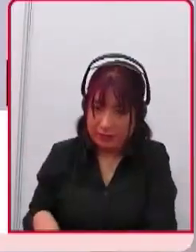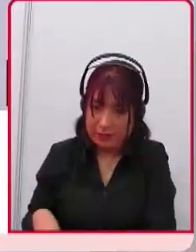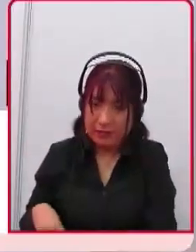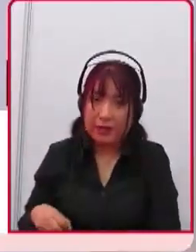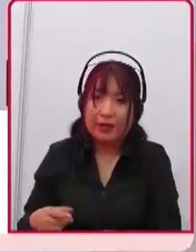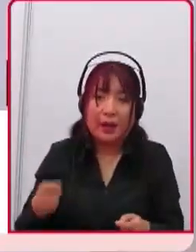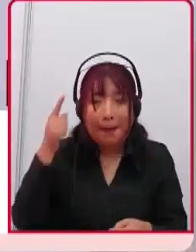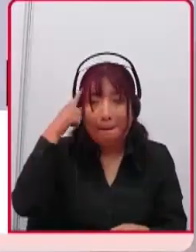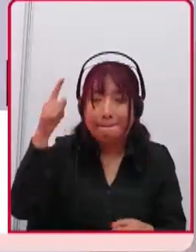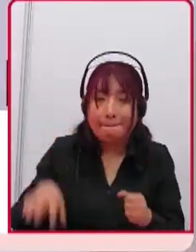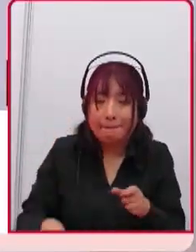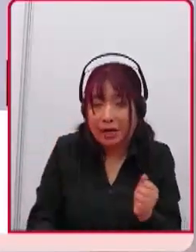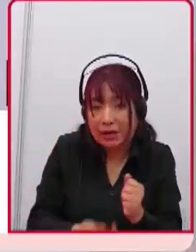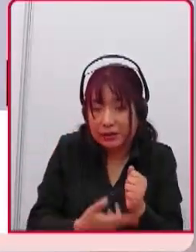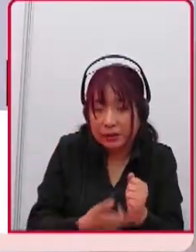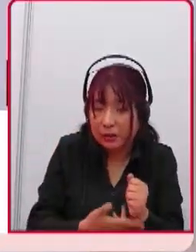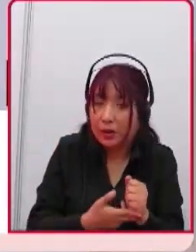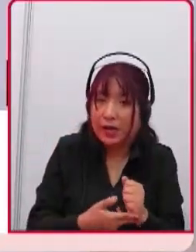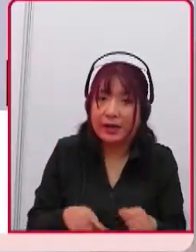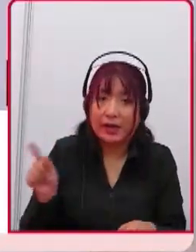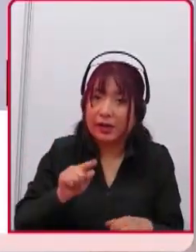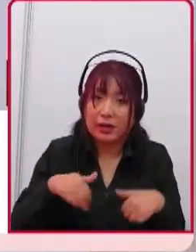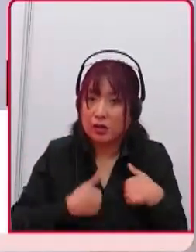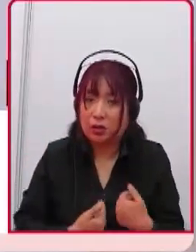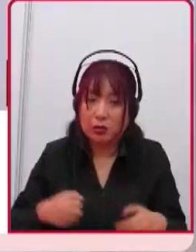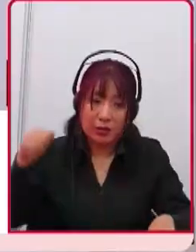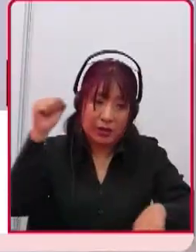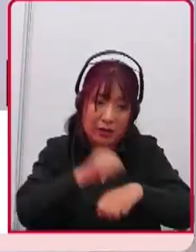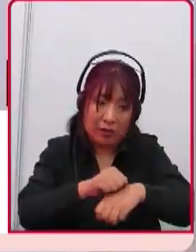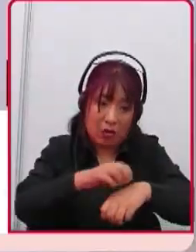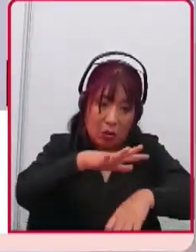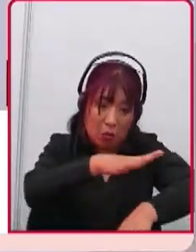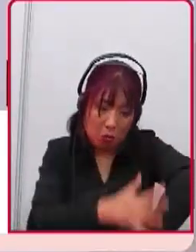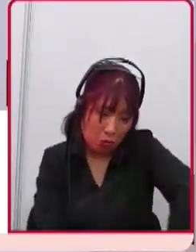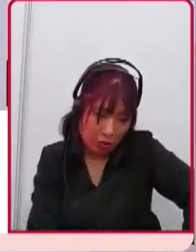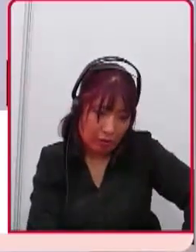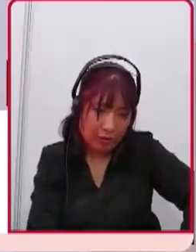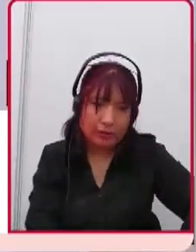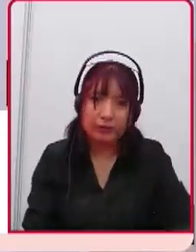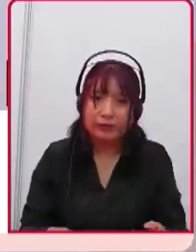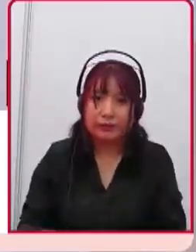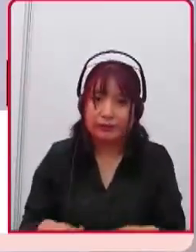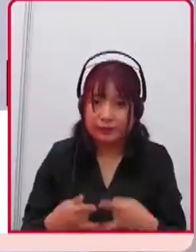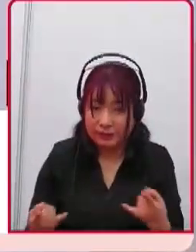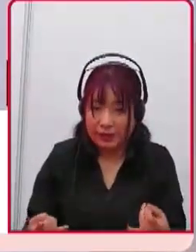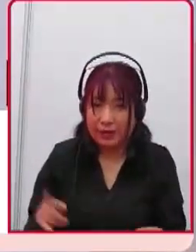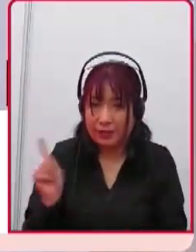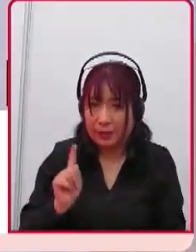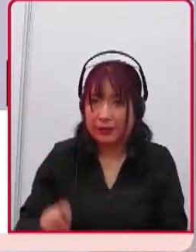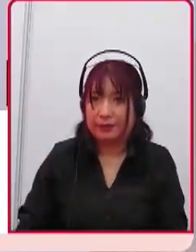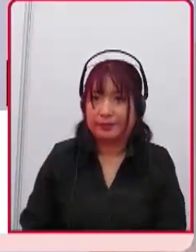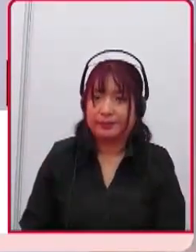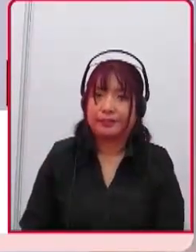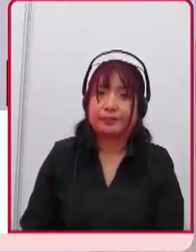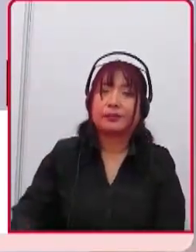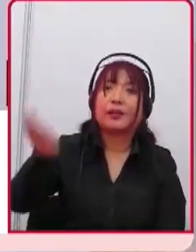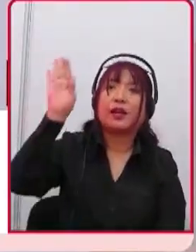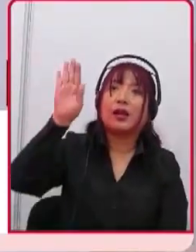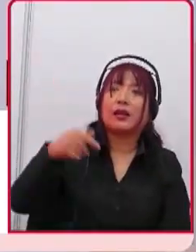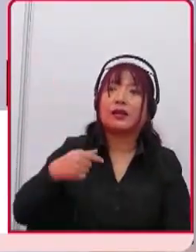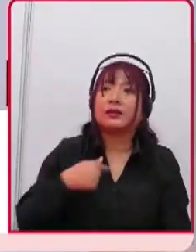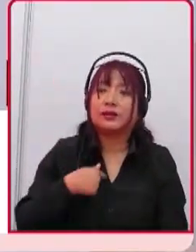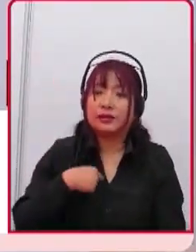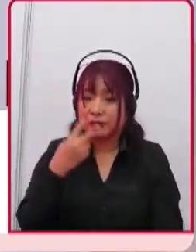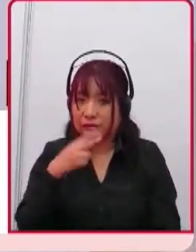profesional, definiendo la madurez del proyecto. Por último, si bien es cierto este equipo de